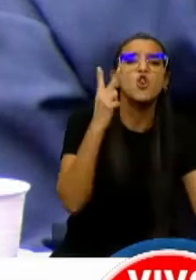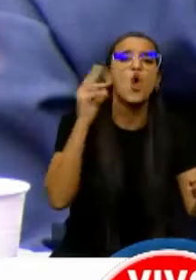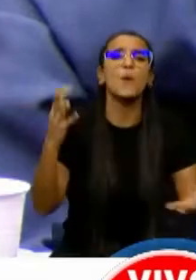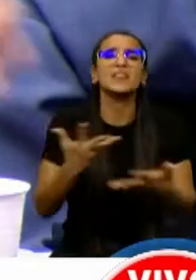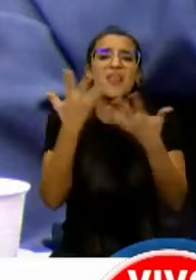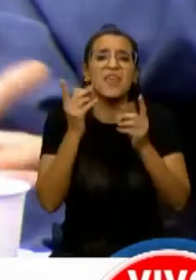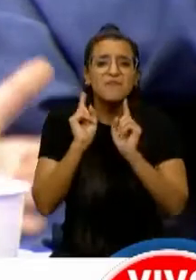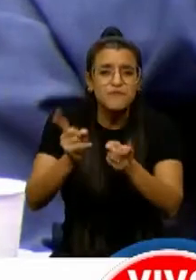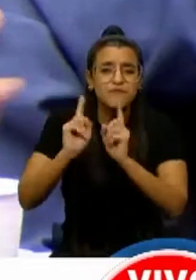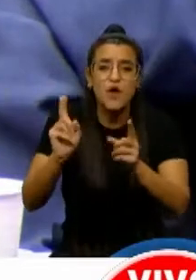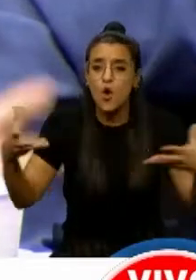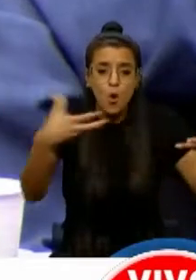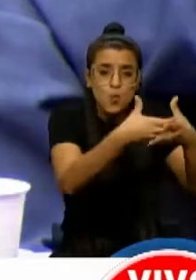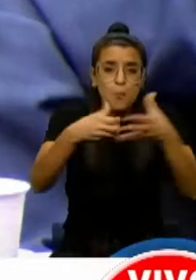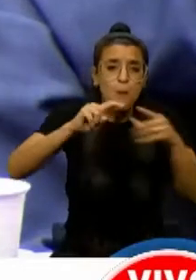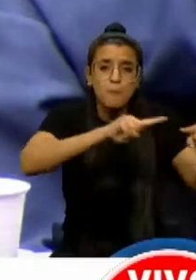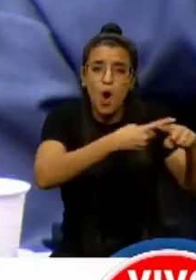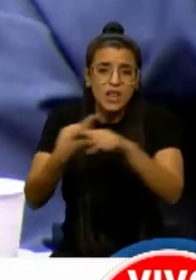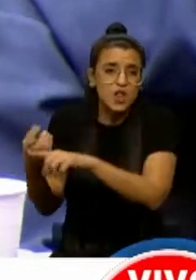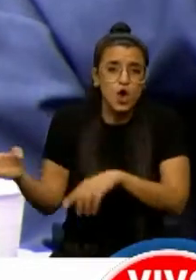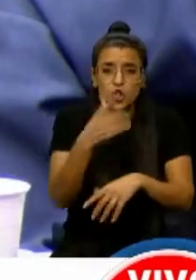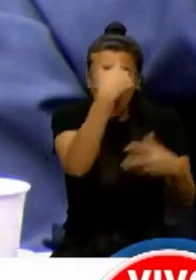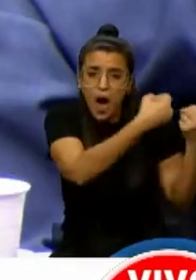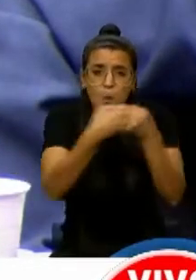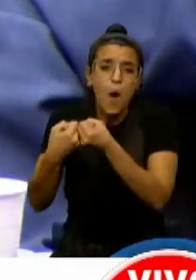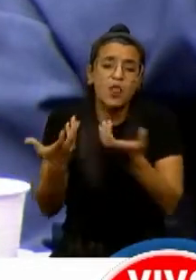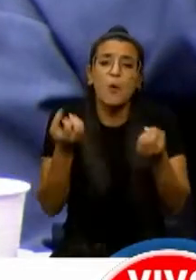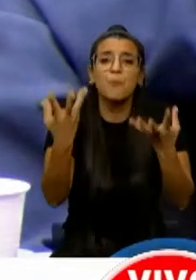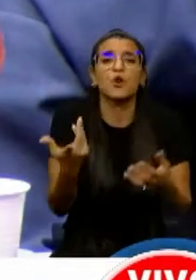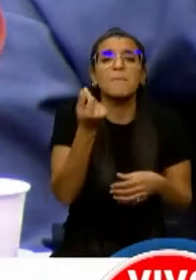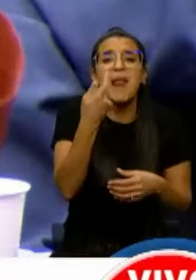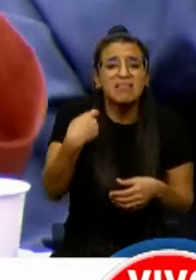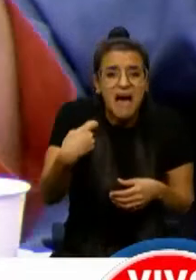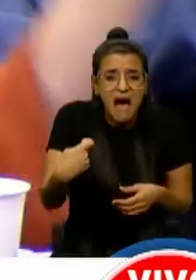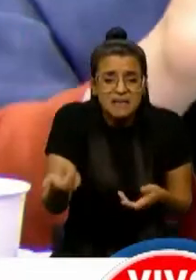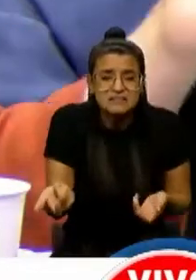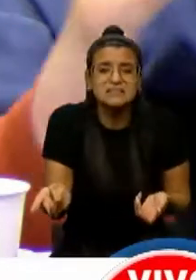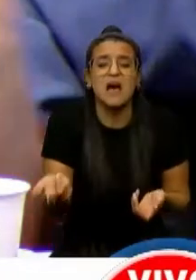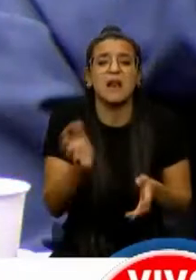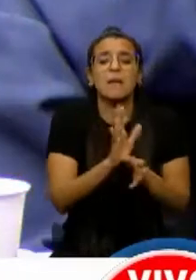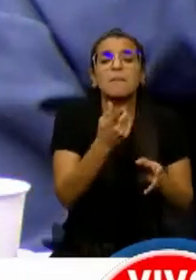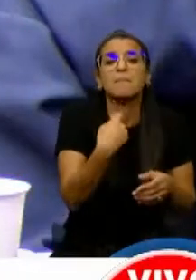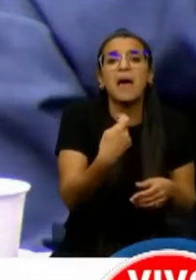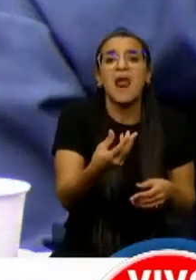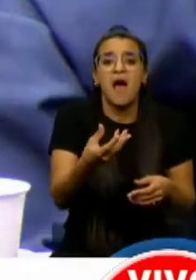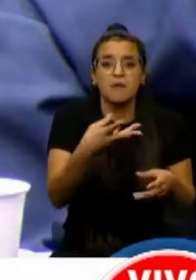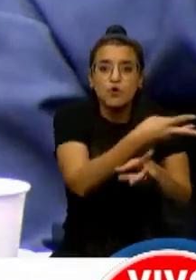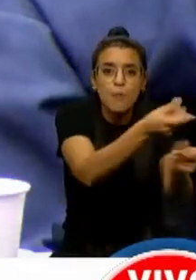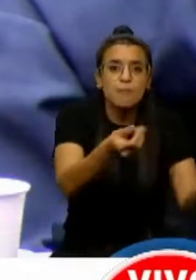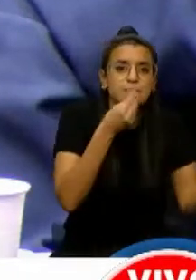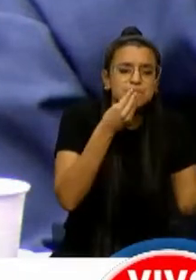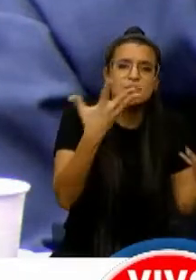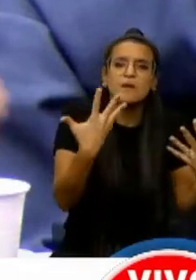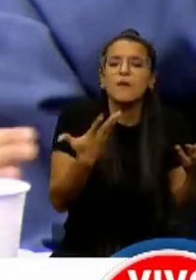días y que todas las fuerzas políticas acompañen. Porque gastar la plata, usar la plata para alimentarse, te